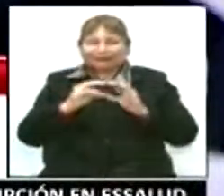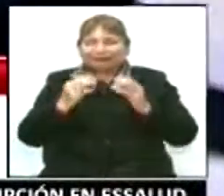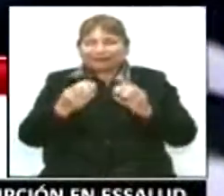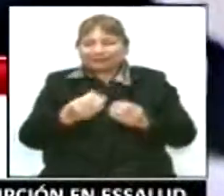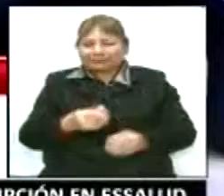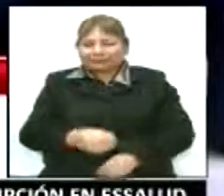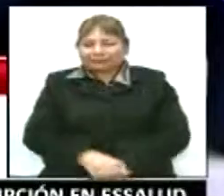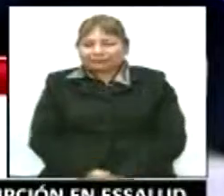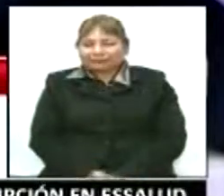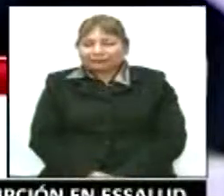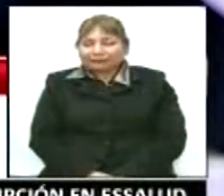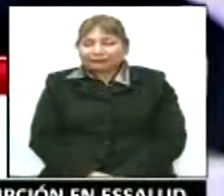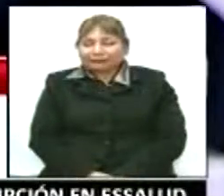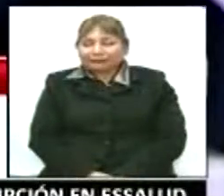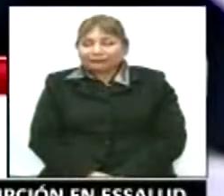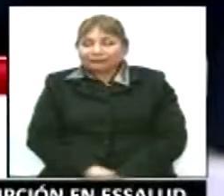congresista